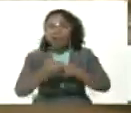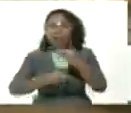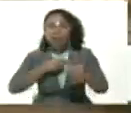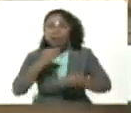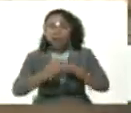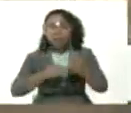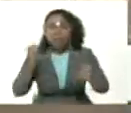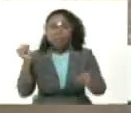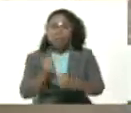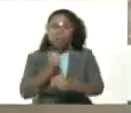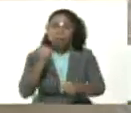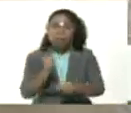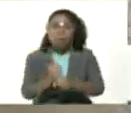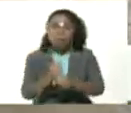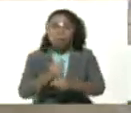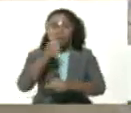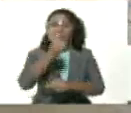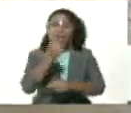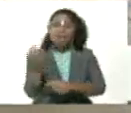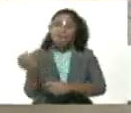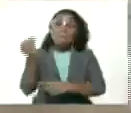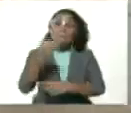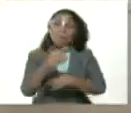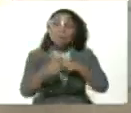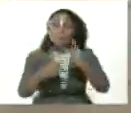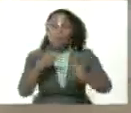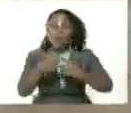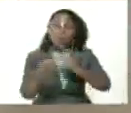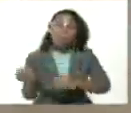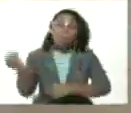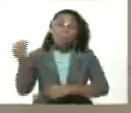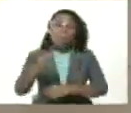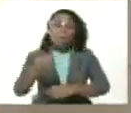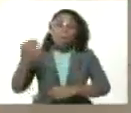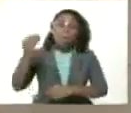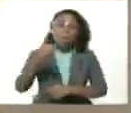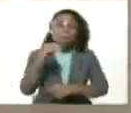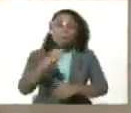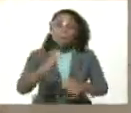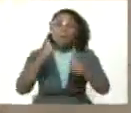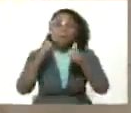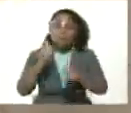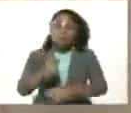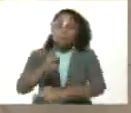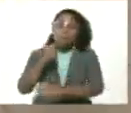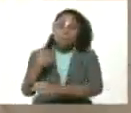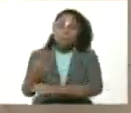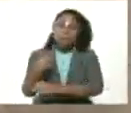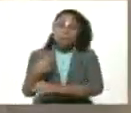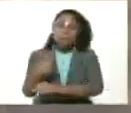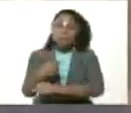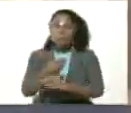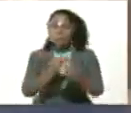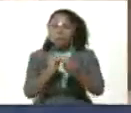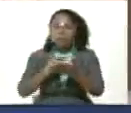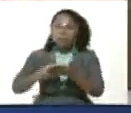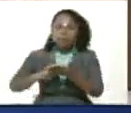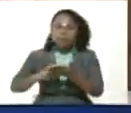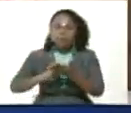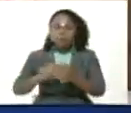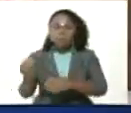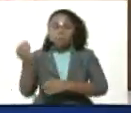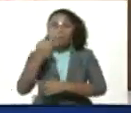empleo y cada vez debe producir más empleo bien remunerado para recuperar